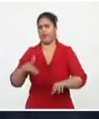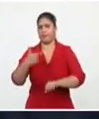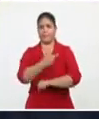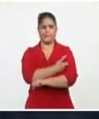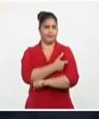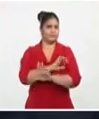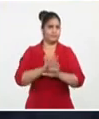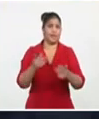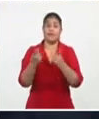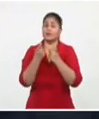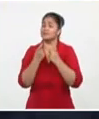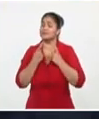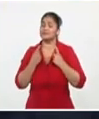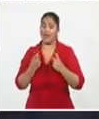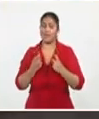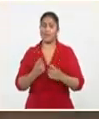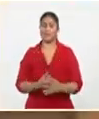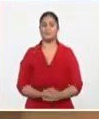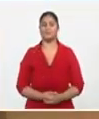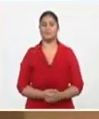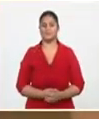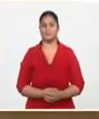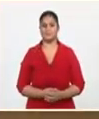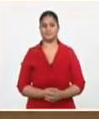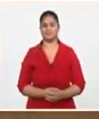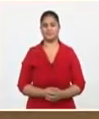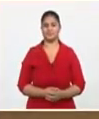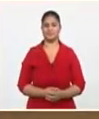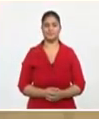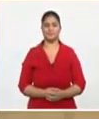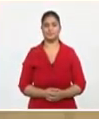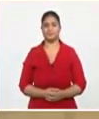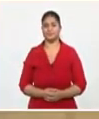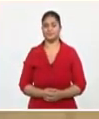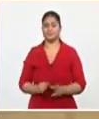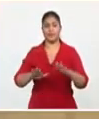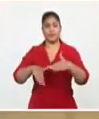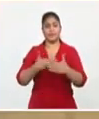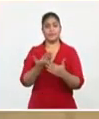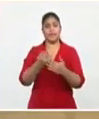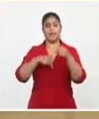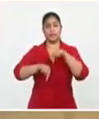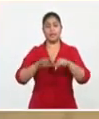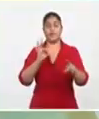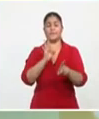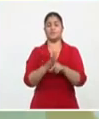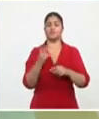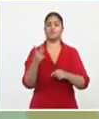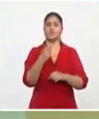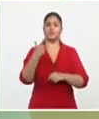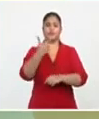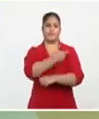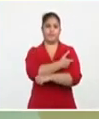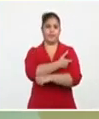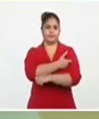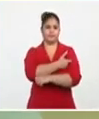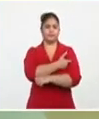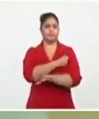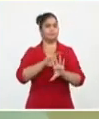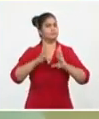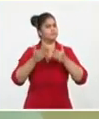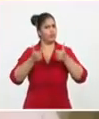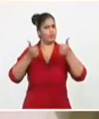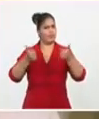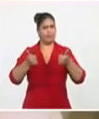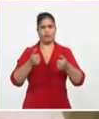Lo necesitamos, necesitamos mucho. Hoy comenzó exactamente la segunda dosis, sin ningún tipo de incidencia, sin